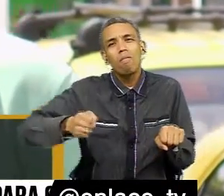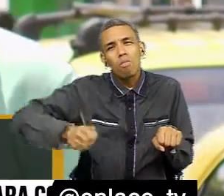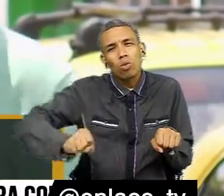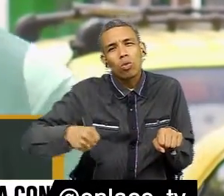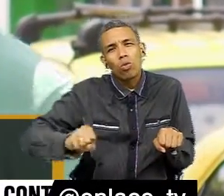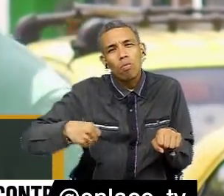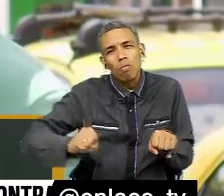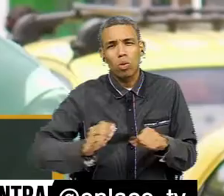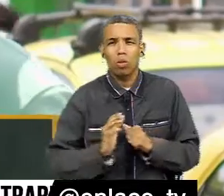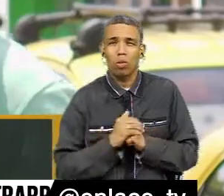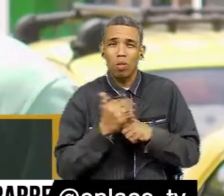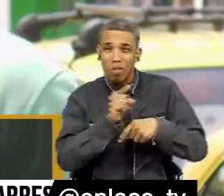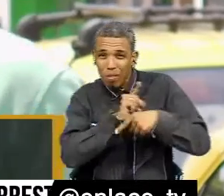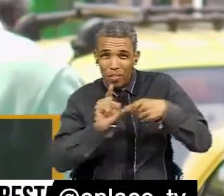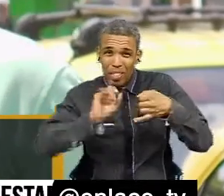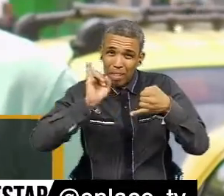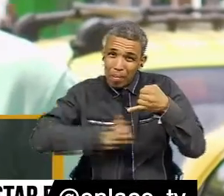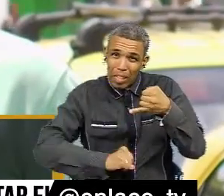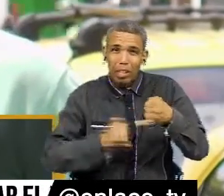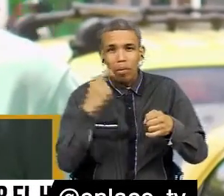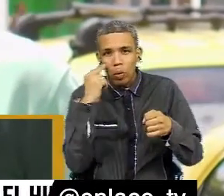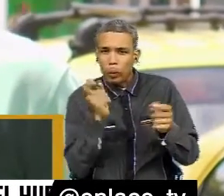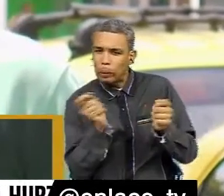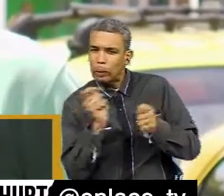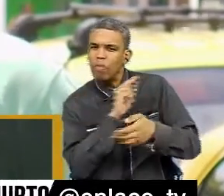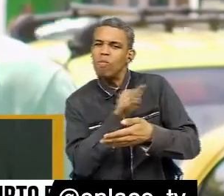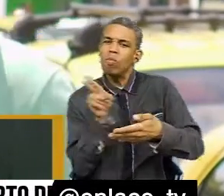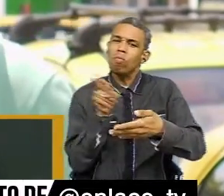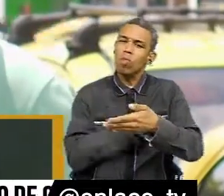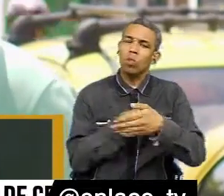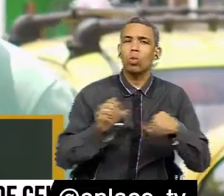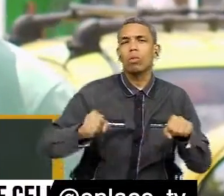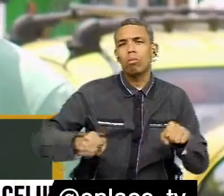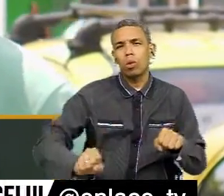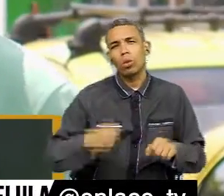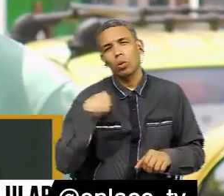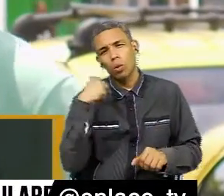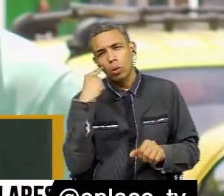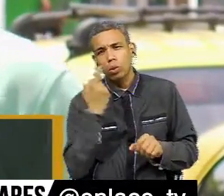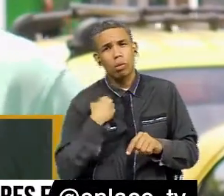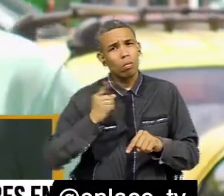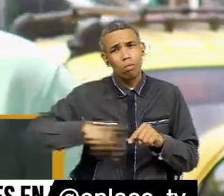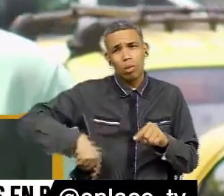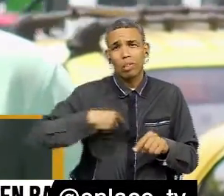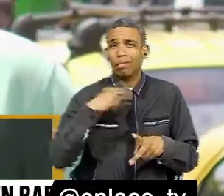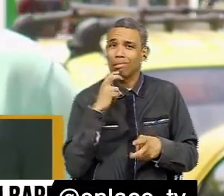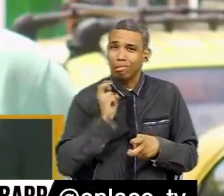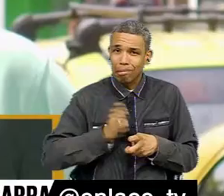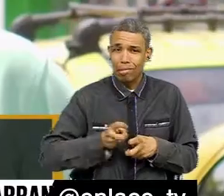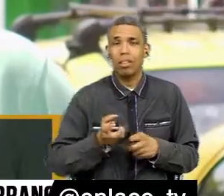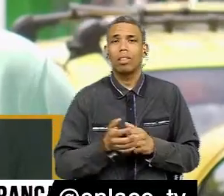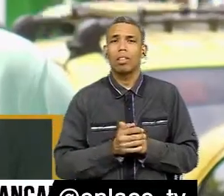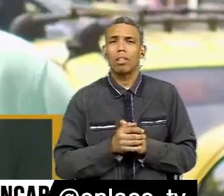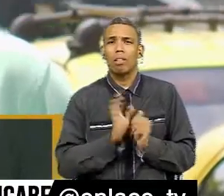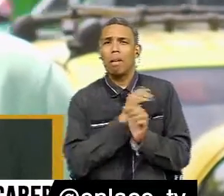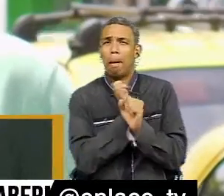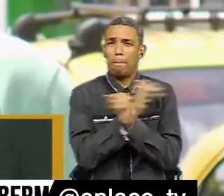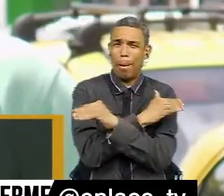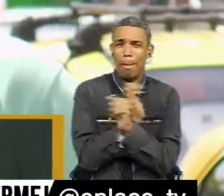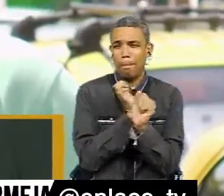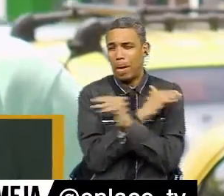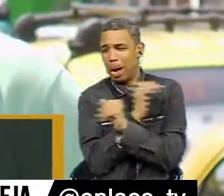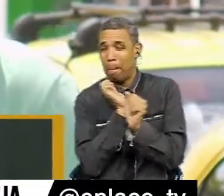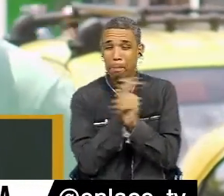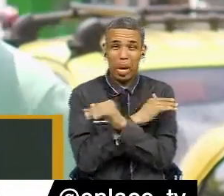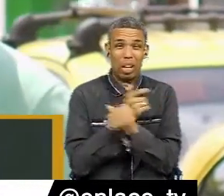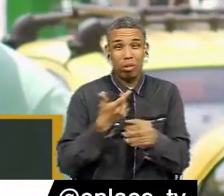semana, Pedro, porque en la 52 del 1 de mayo ya no se puede pasar, Pedro. La gente ya no le basta la